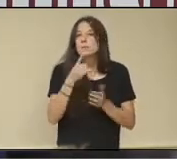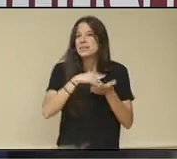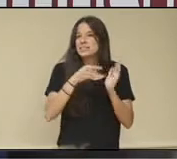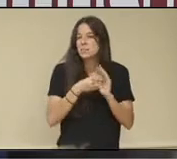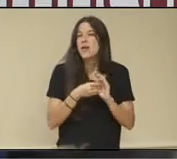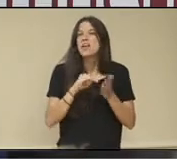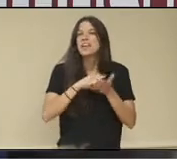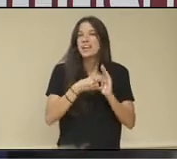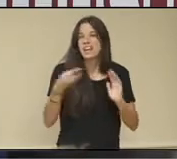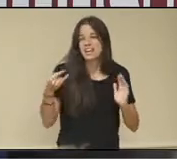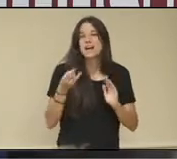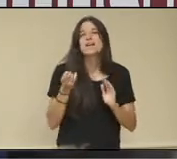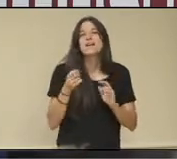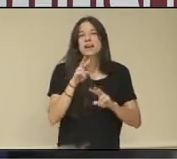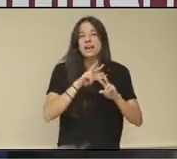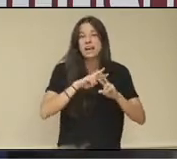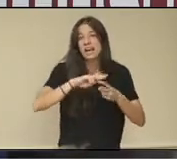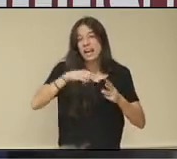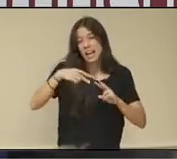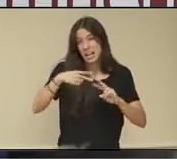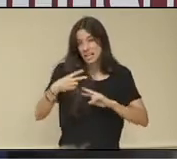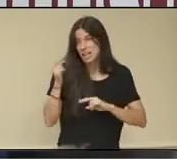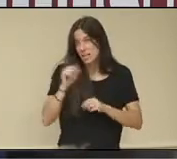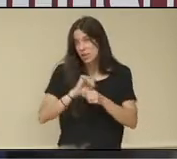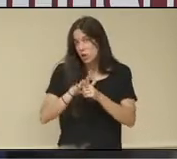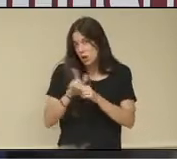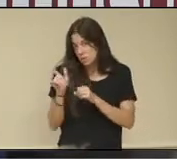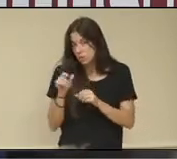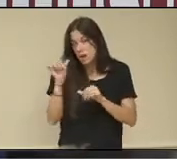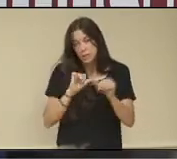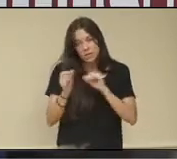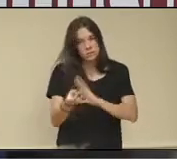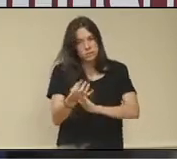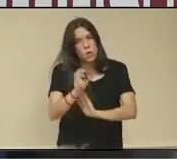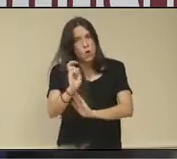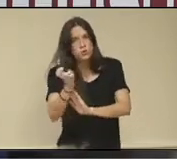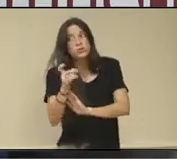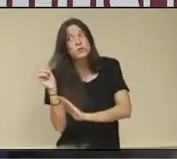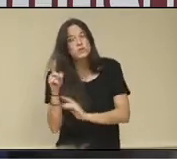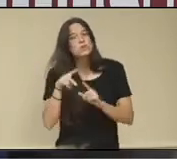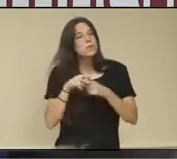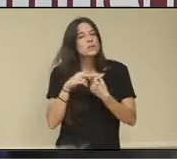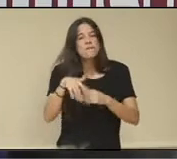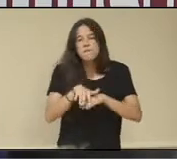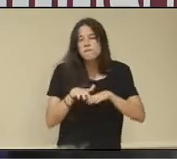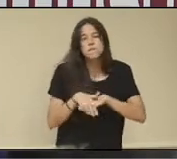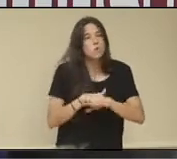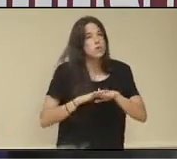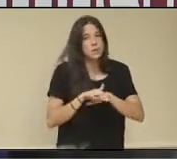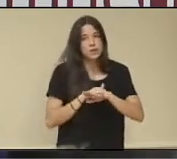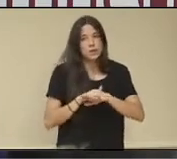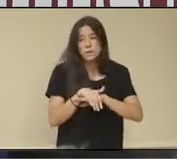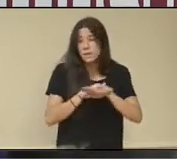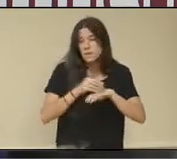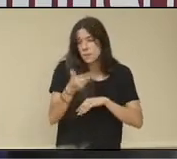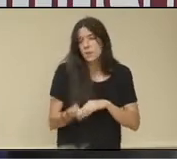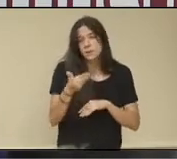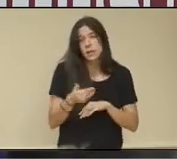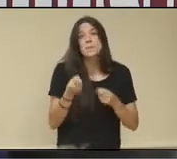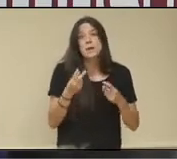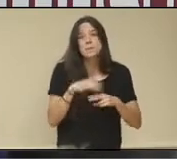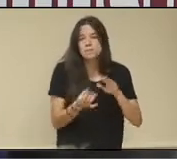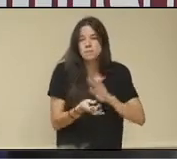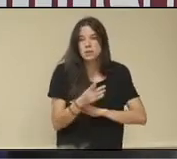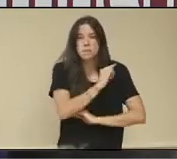de ahí han aparecido otros y esta es una herramienta fundamental para poder hacer la construcción de nuestro candidato a